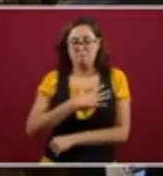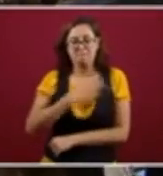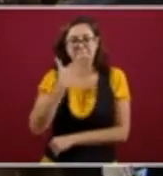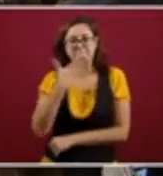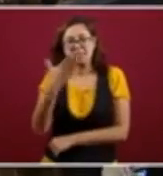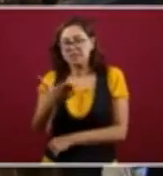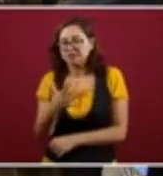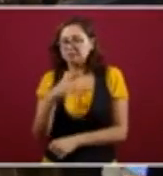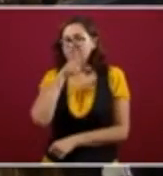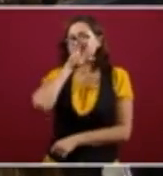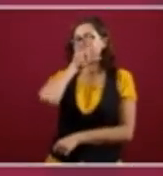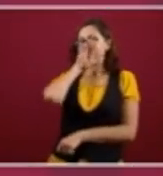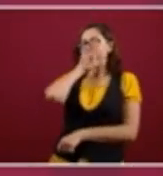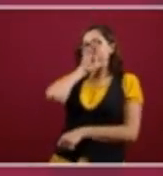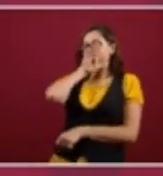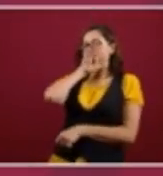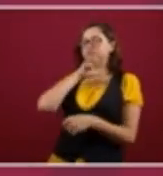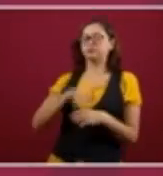es un